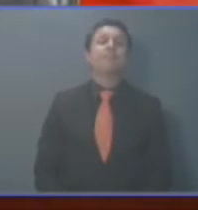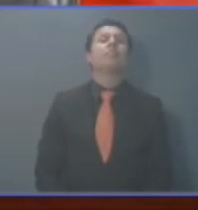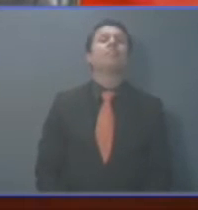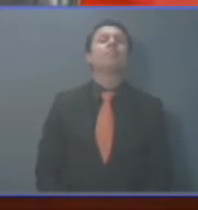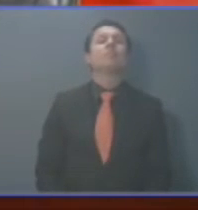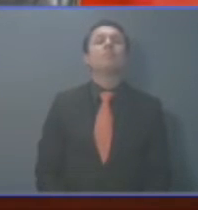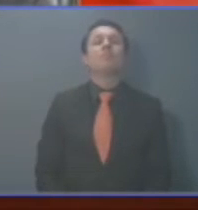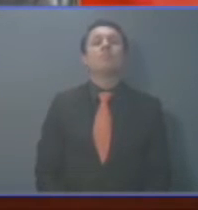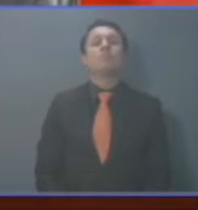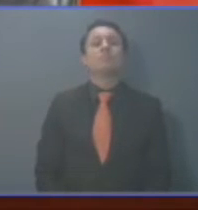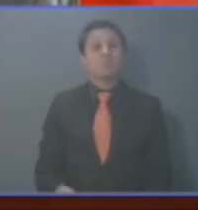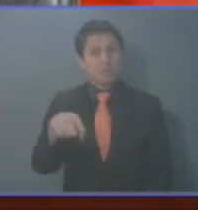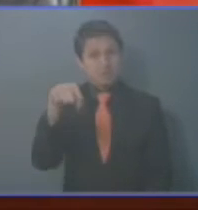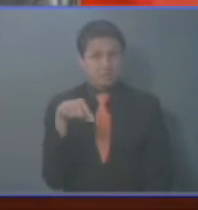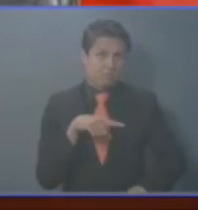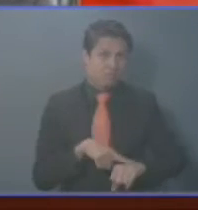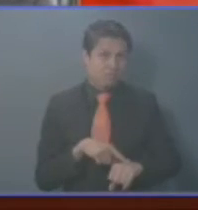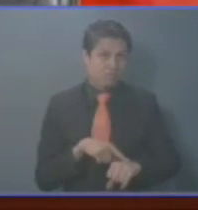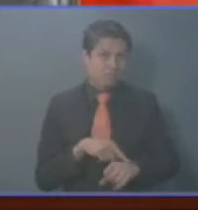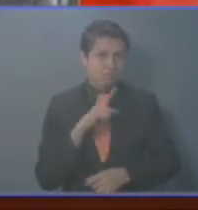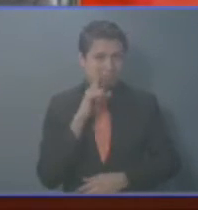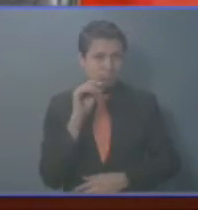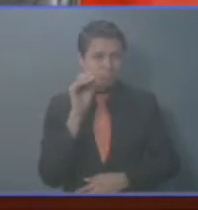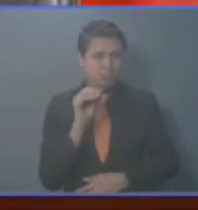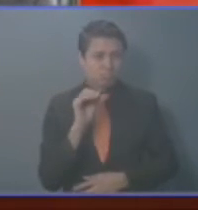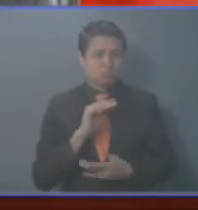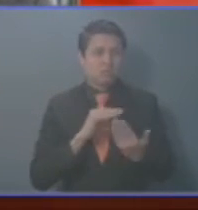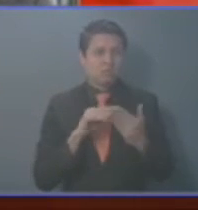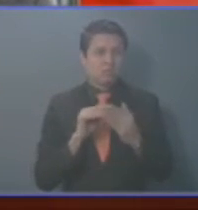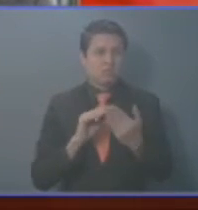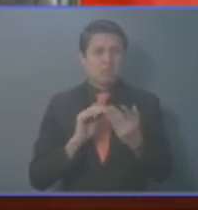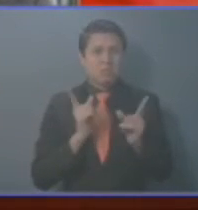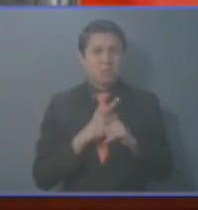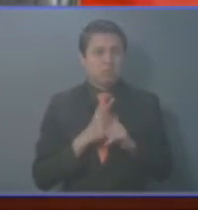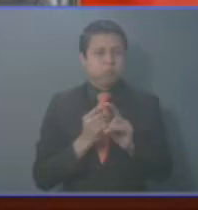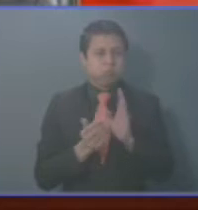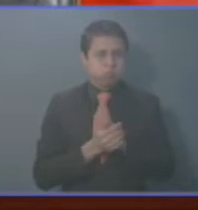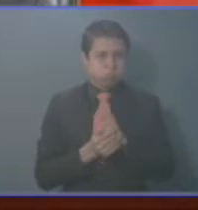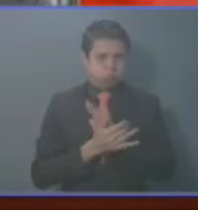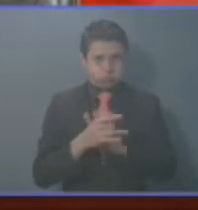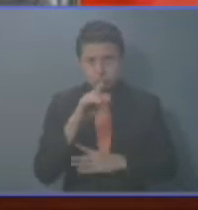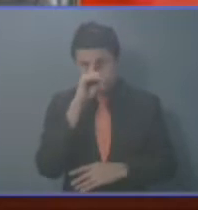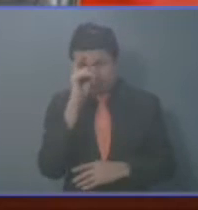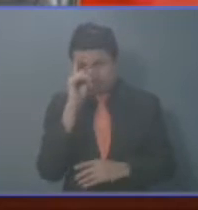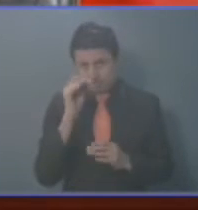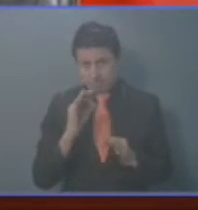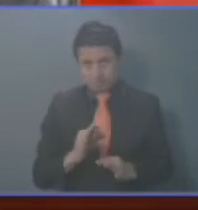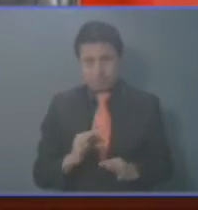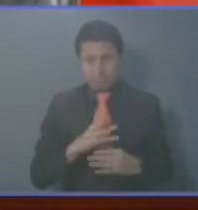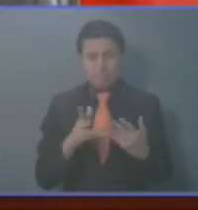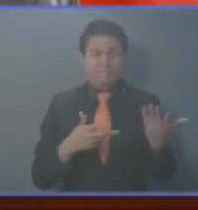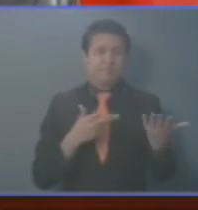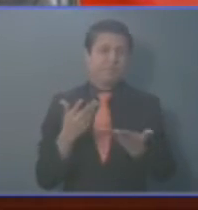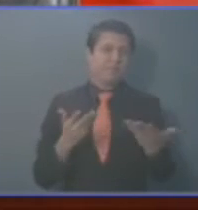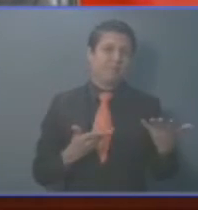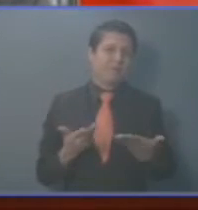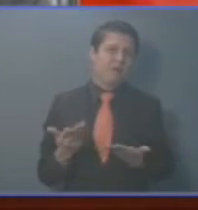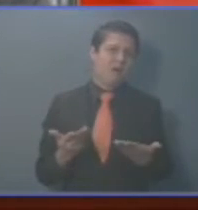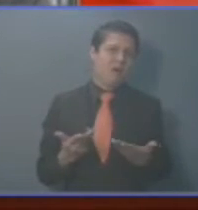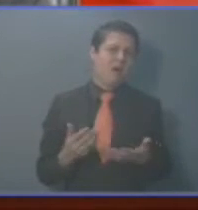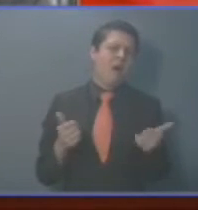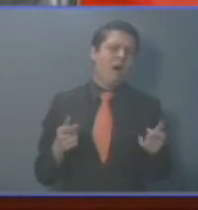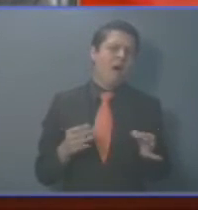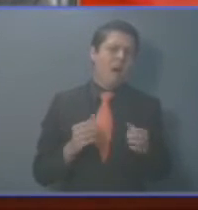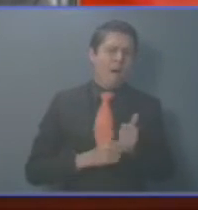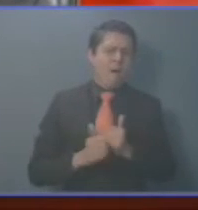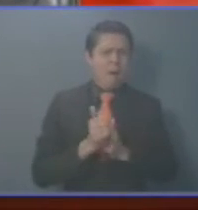habitantes. Que en la actualidad existen cambios significativos en las competencias y habilidades laborales requeridas para la nueva demanda de bienes y servicios a nivel general, como